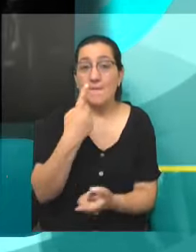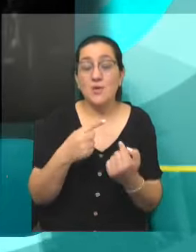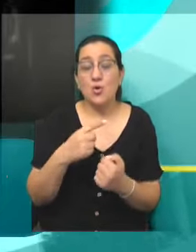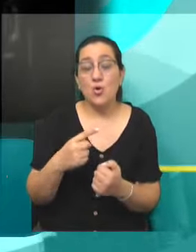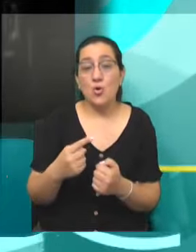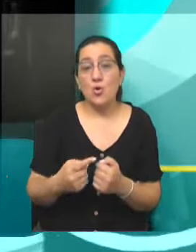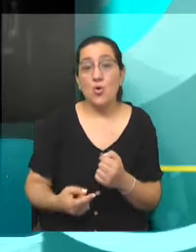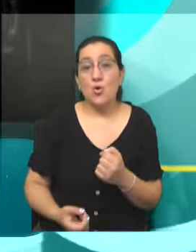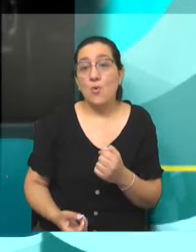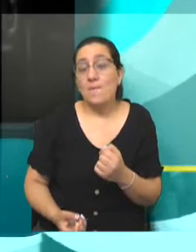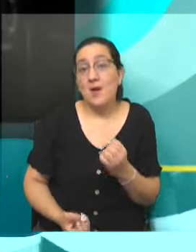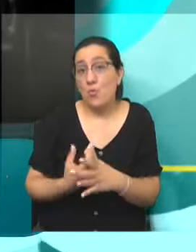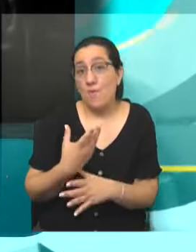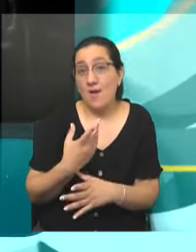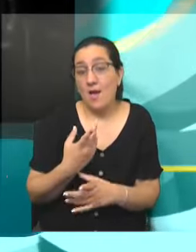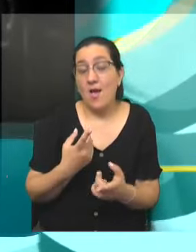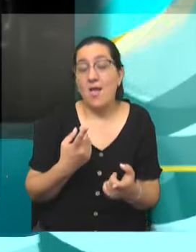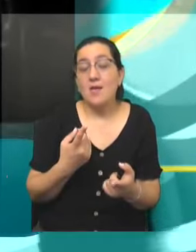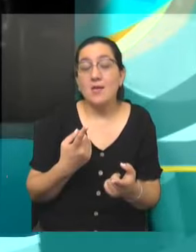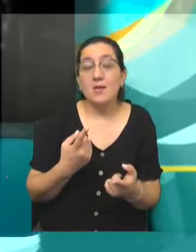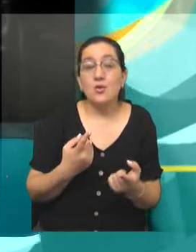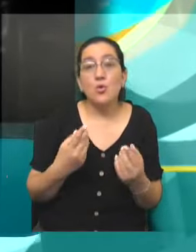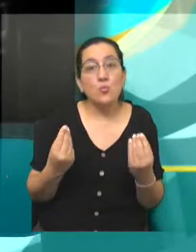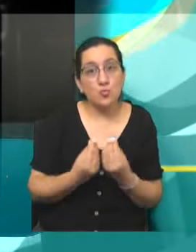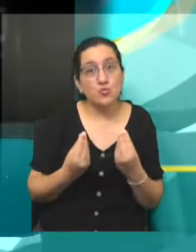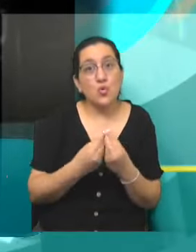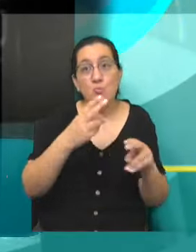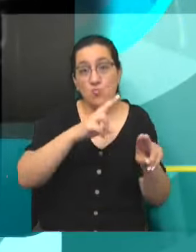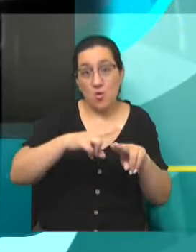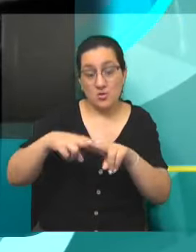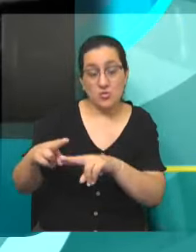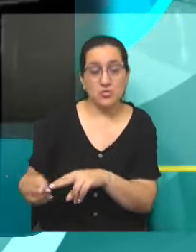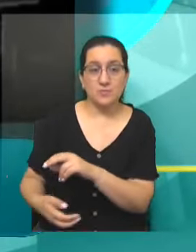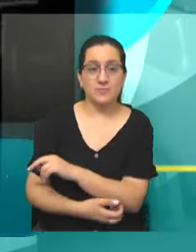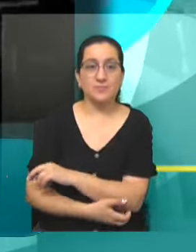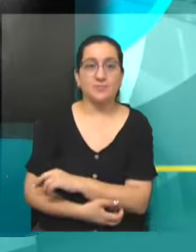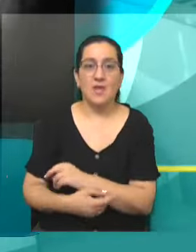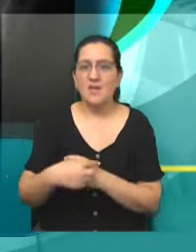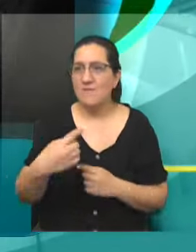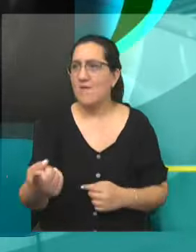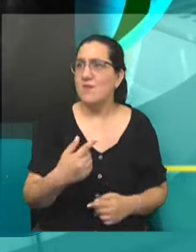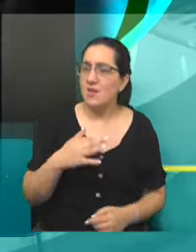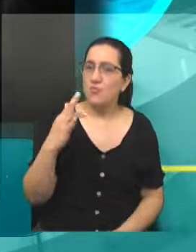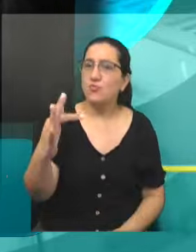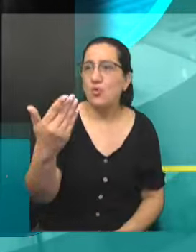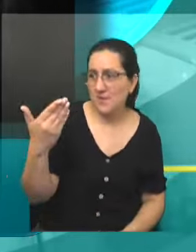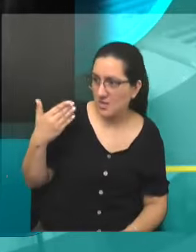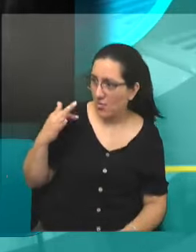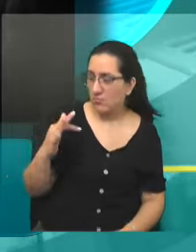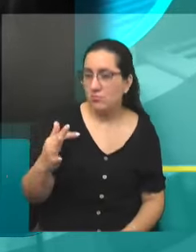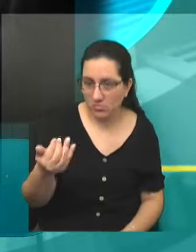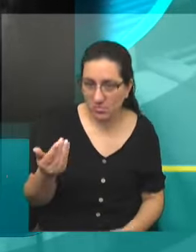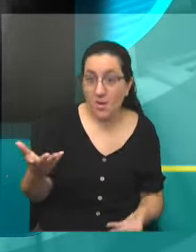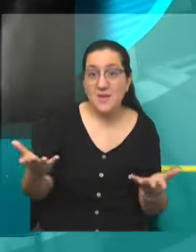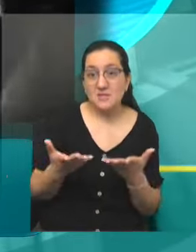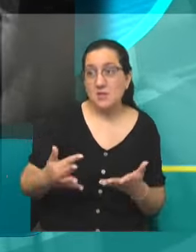más muertos, ¿no? Y tiene también esta estructura tan novedosa que tiene Rayuela, porque acá todo el tiempo va y viene. El tiempo es como un eterno retorno, ¿no? Una cosa en